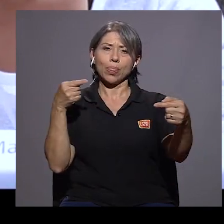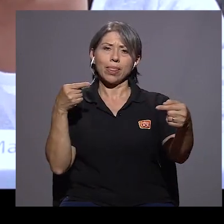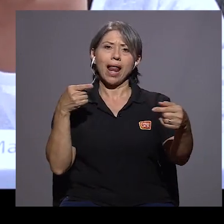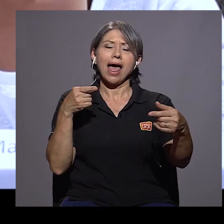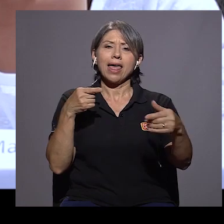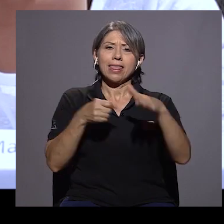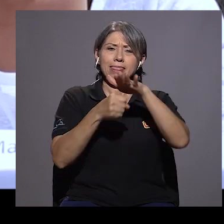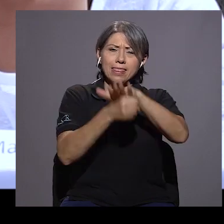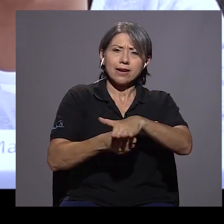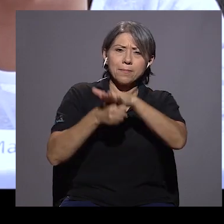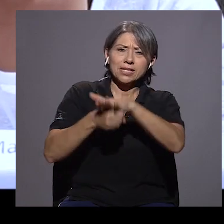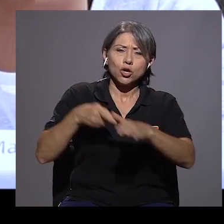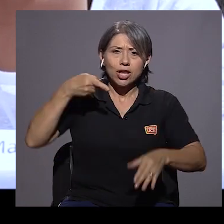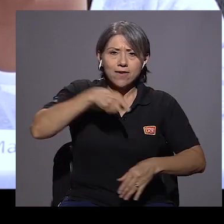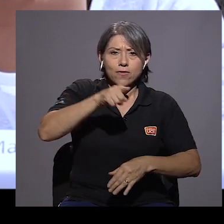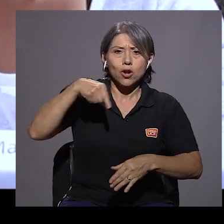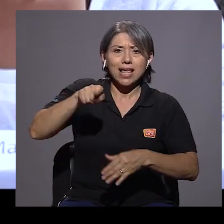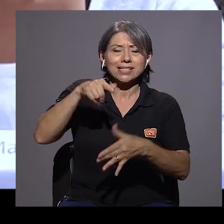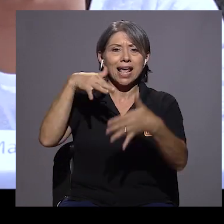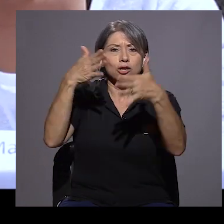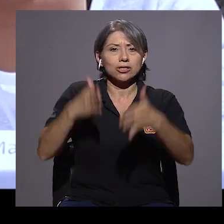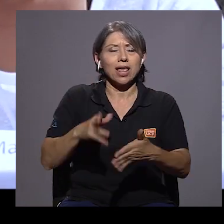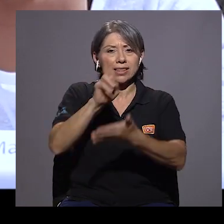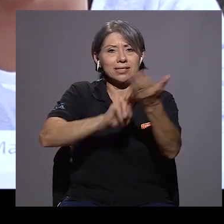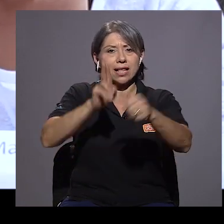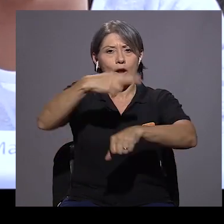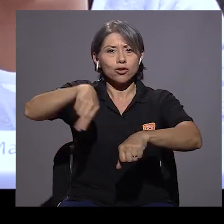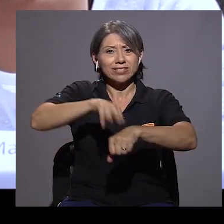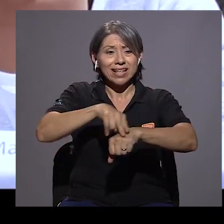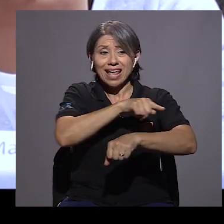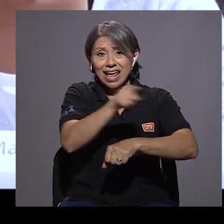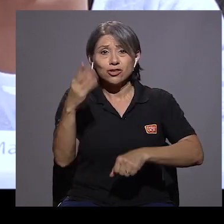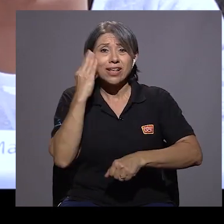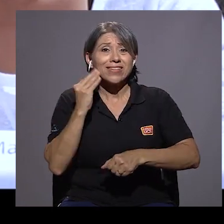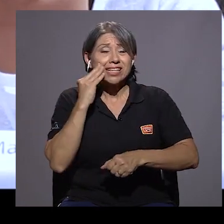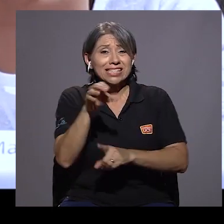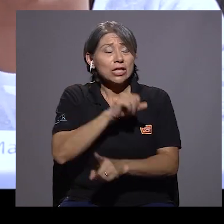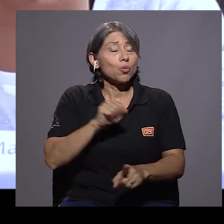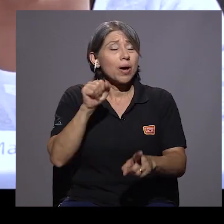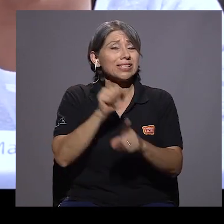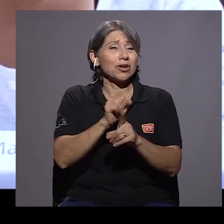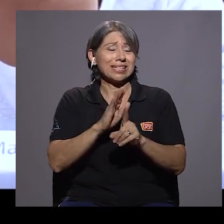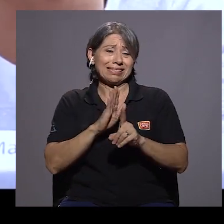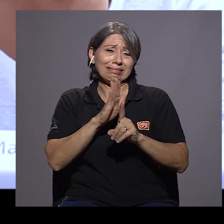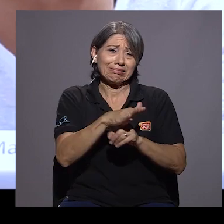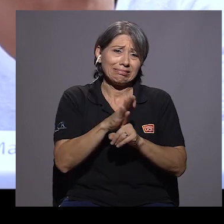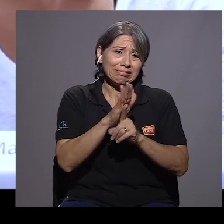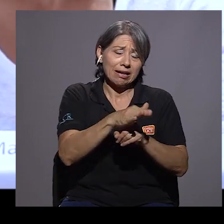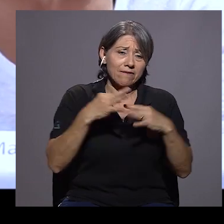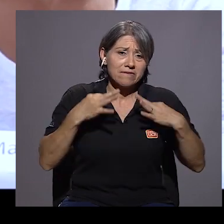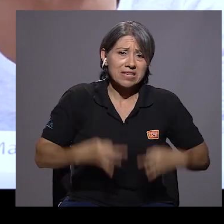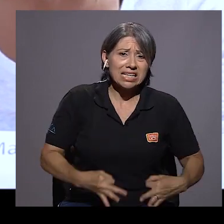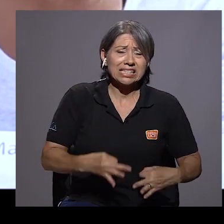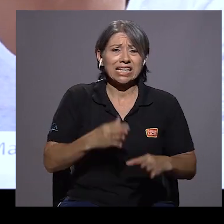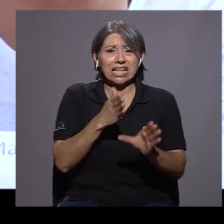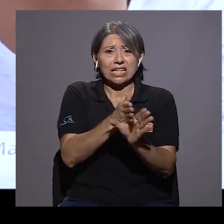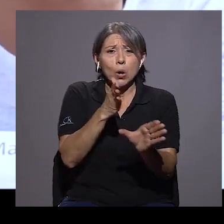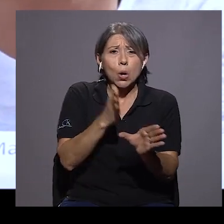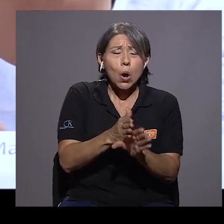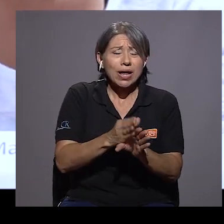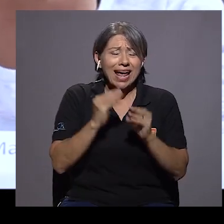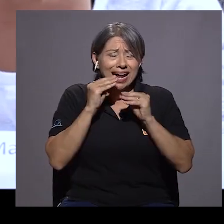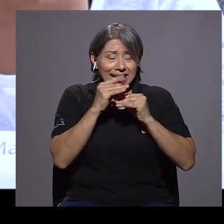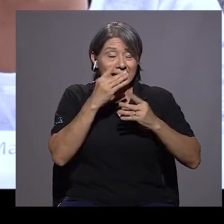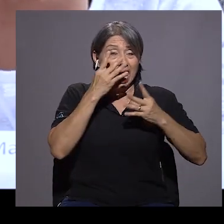manifestamos en contra de la represión y violencia hacia las y los estudiantes en la UNA, quienes han vivido situaciones de tortura física